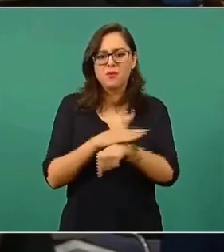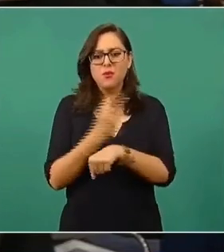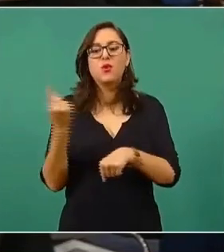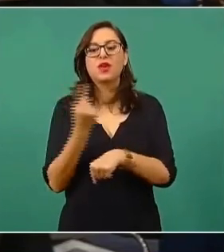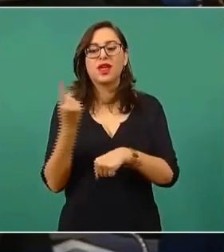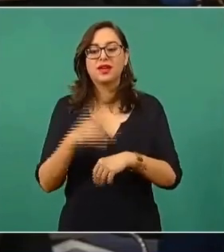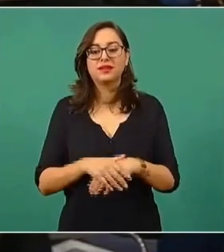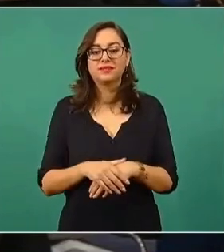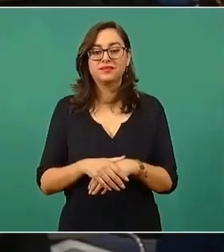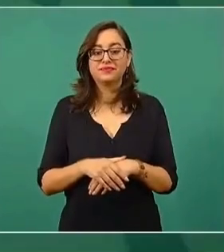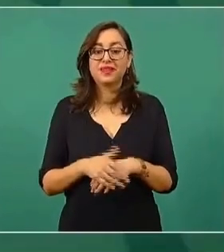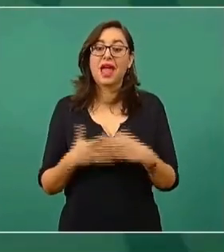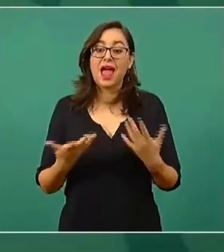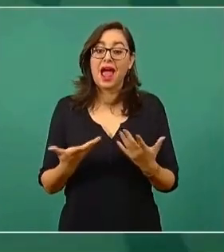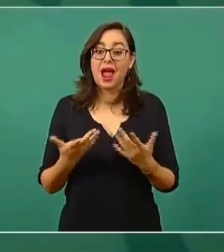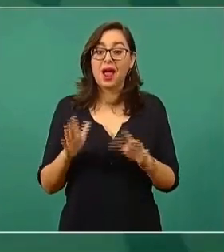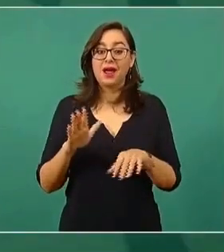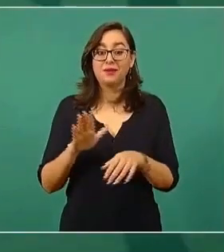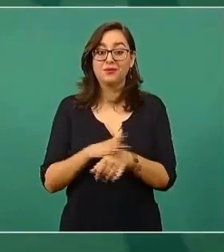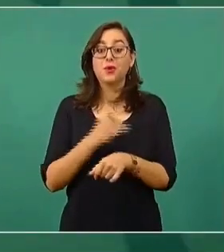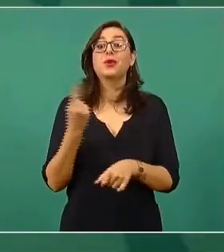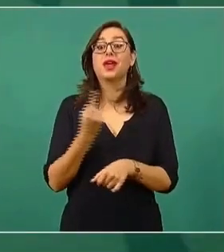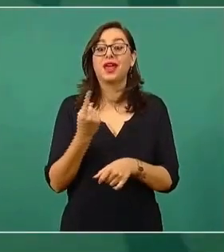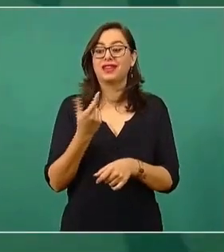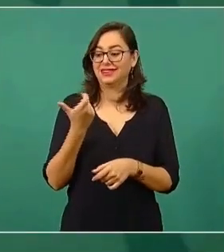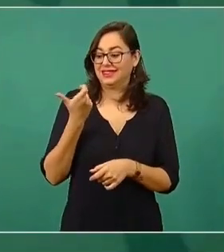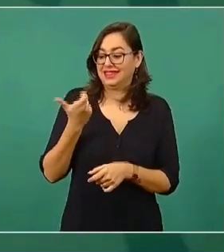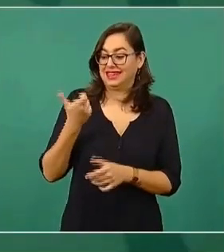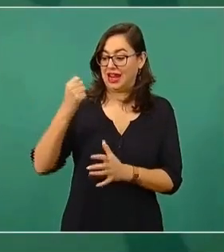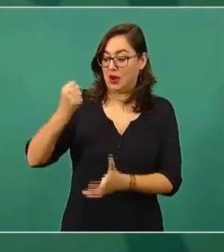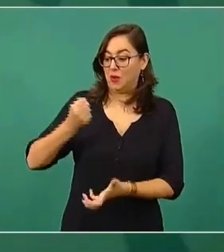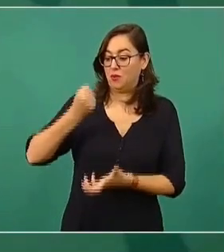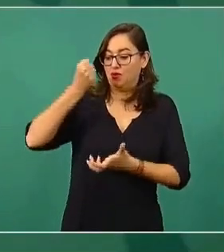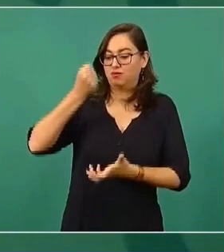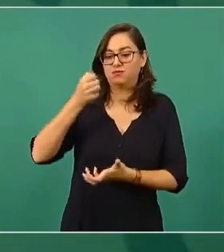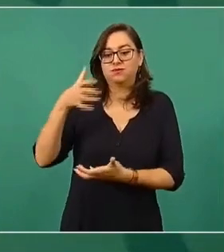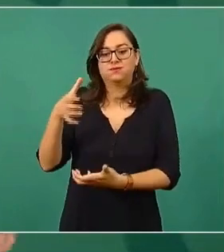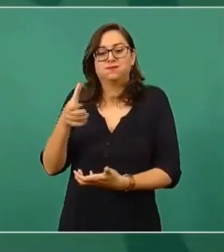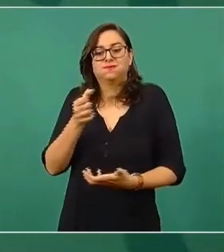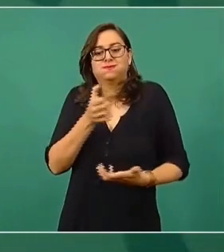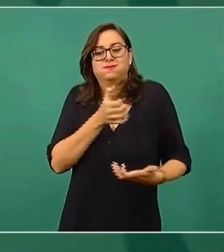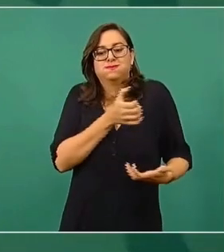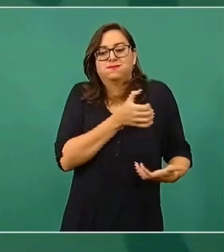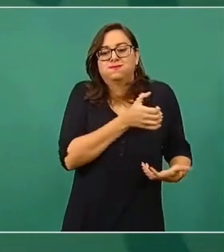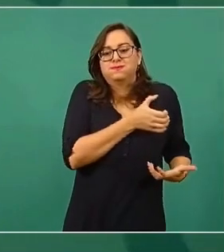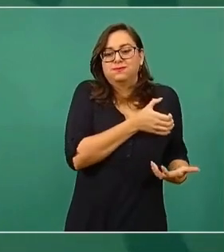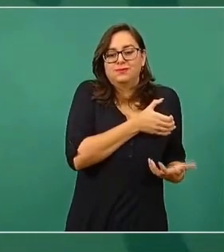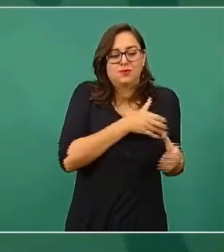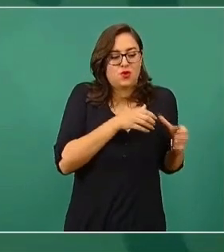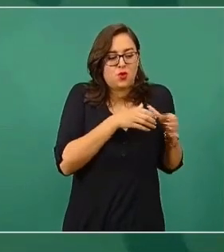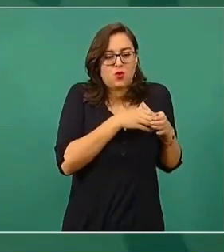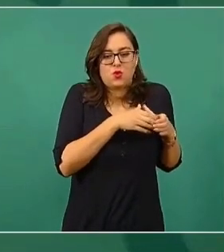Porque el presupuesto y los bienes públicos se acaparan.